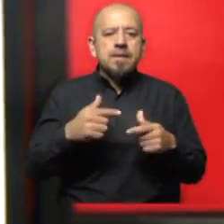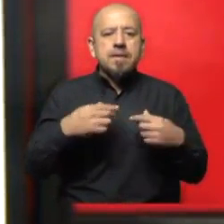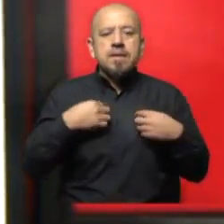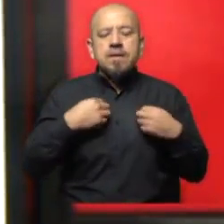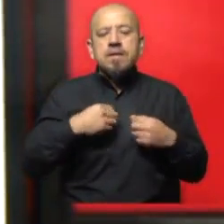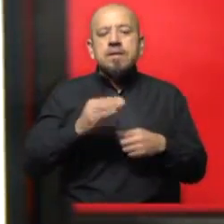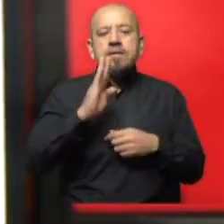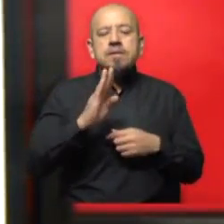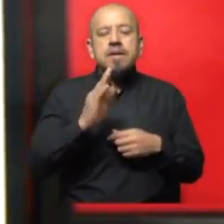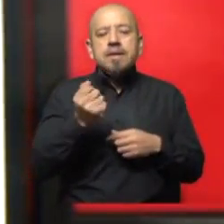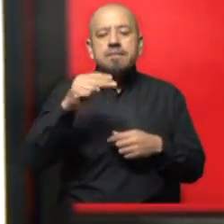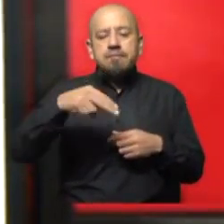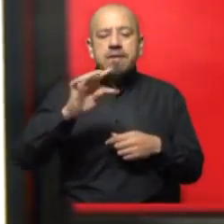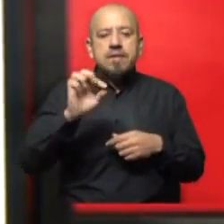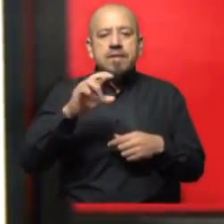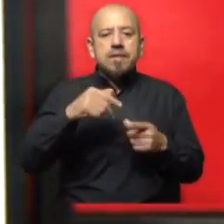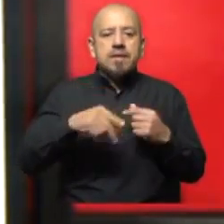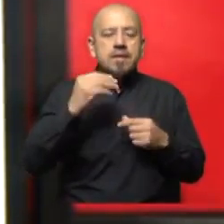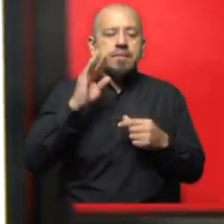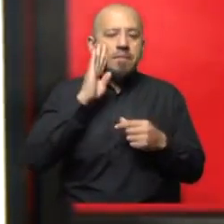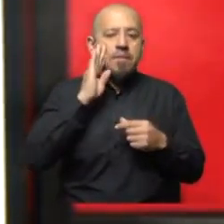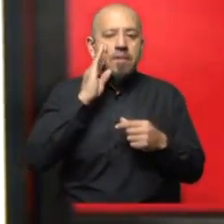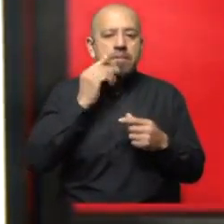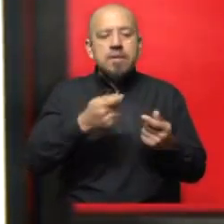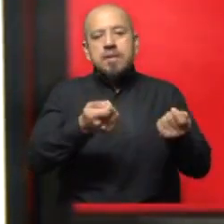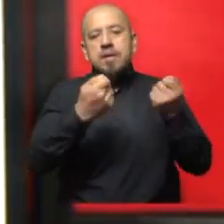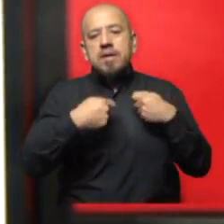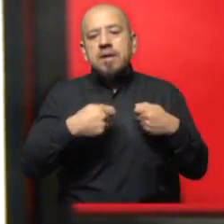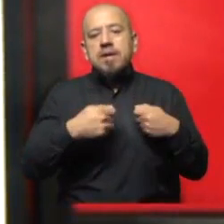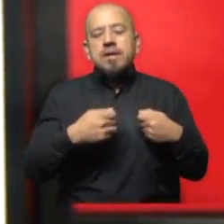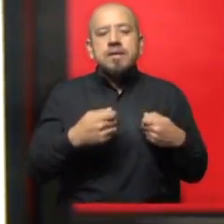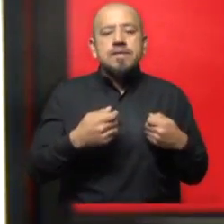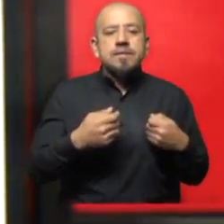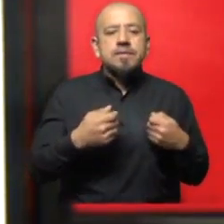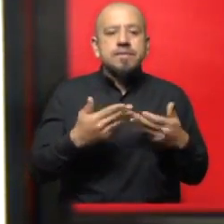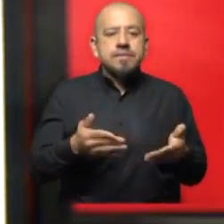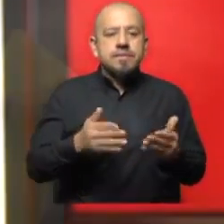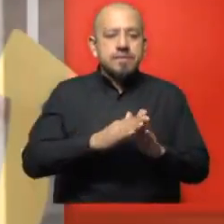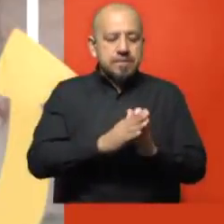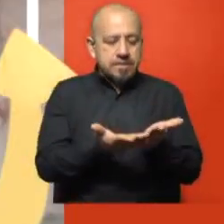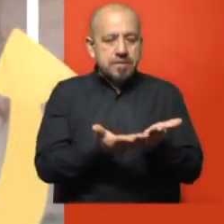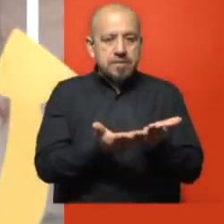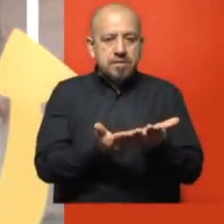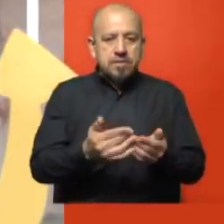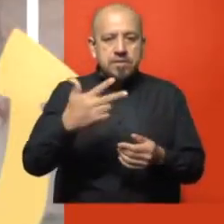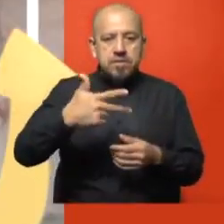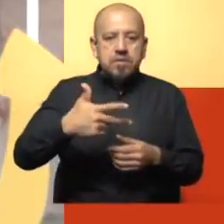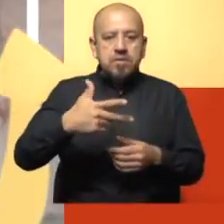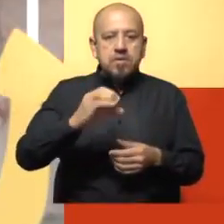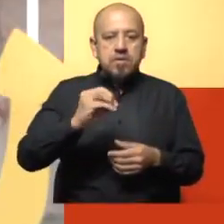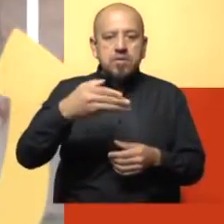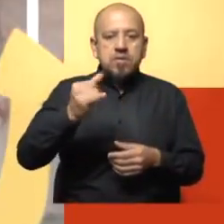y mi madre me arriesgara el hobbit el libro de tolkien mencionan los anillos